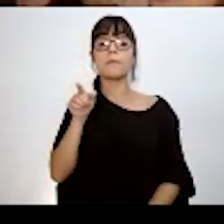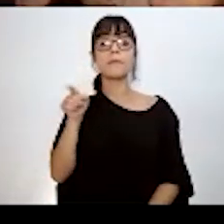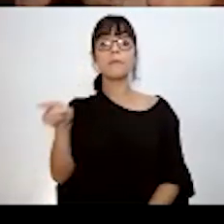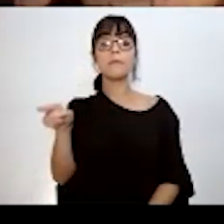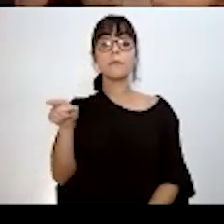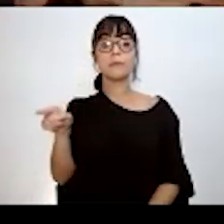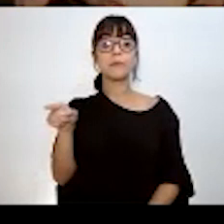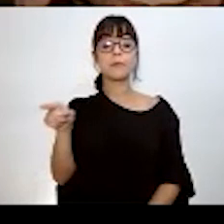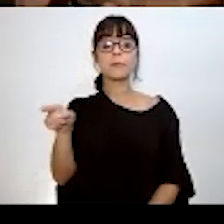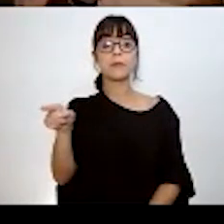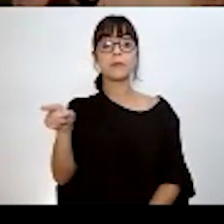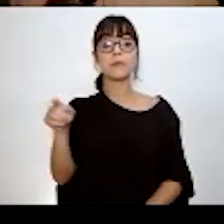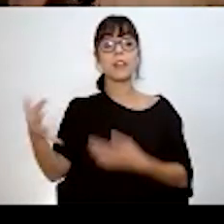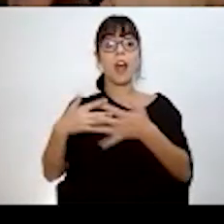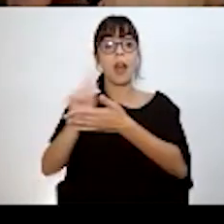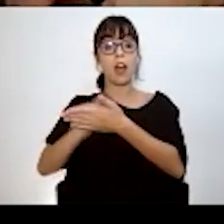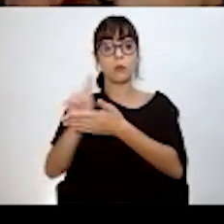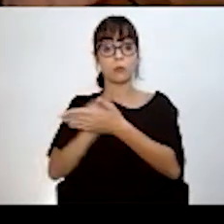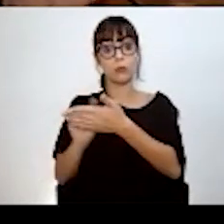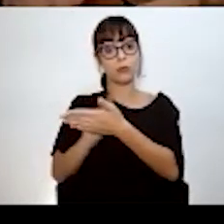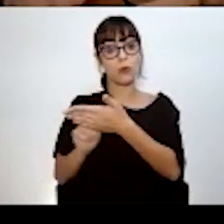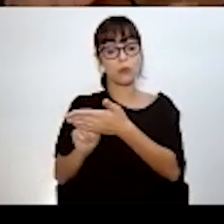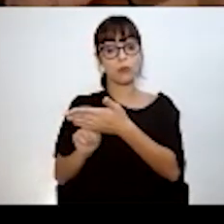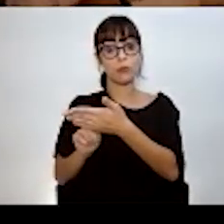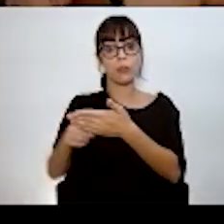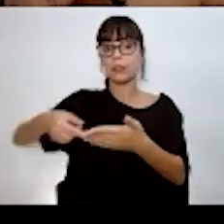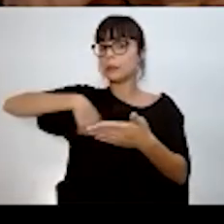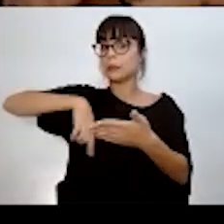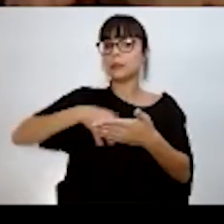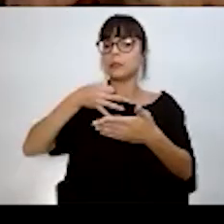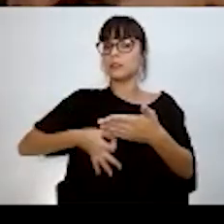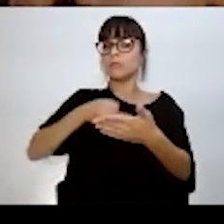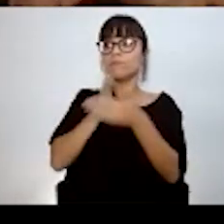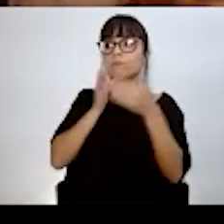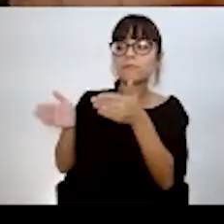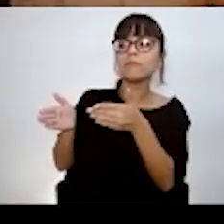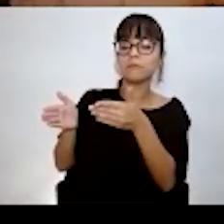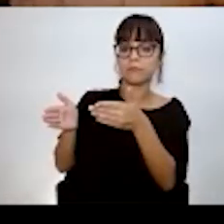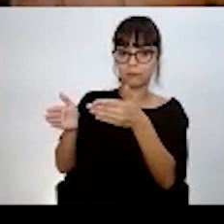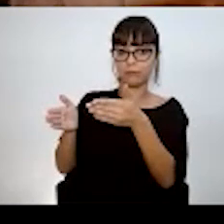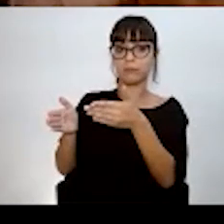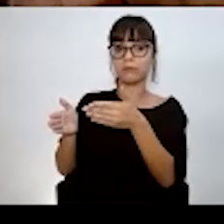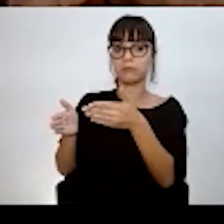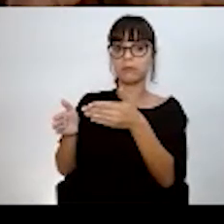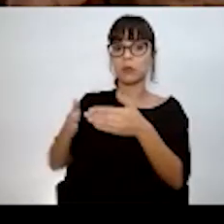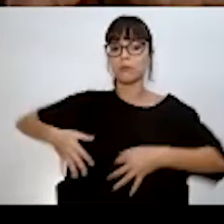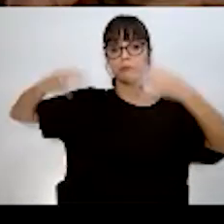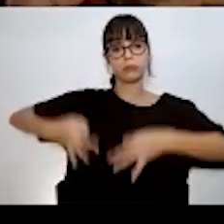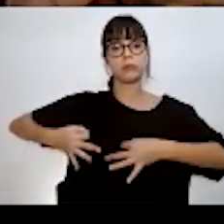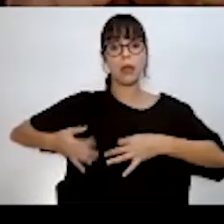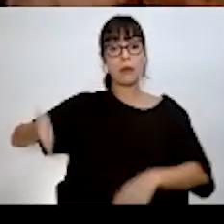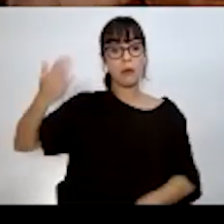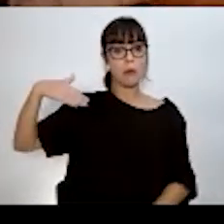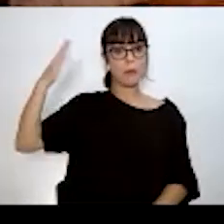importantes, es el autor que, por así decir, en el que nos hemos pasado todos para decir el primer poblamiento del archipiélago sucede en torno